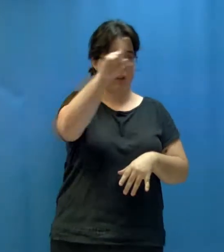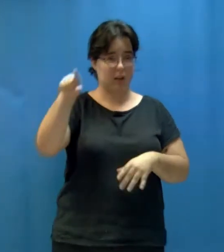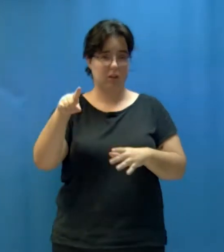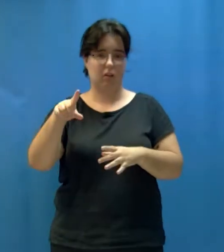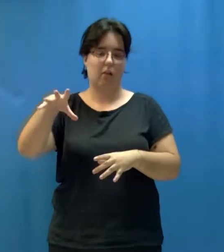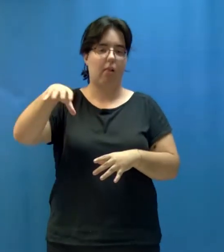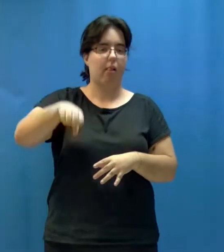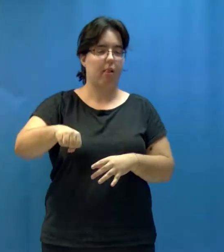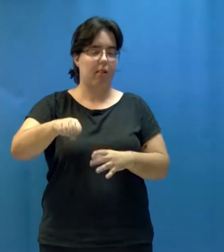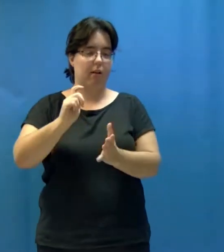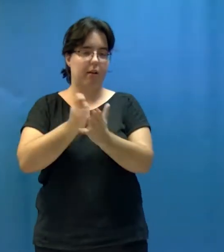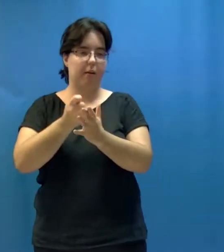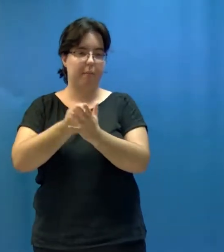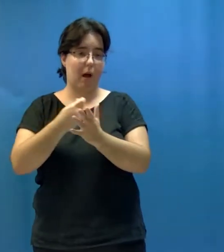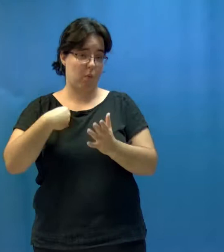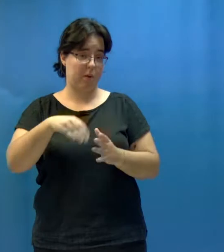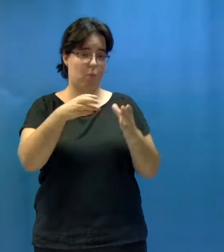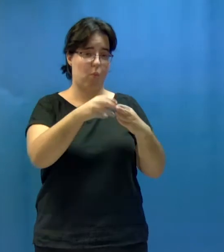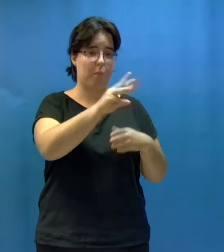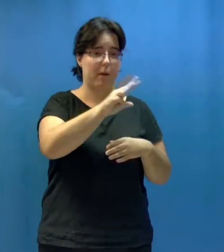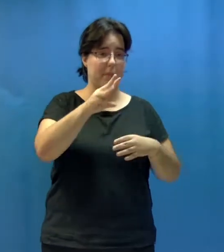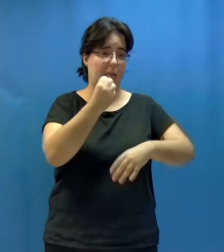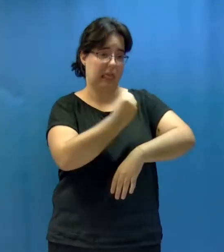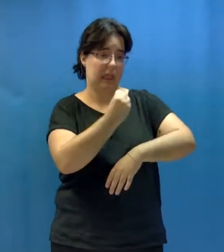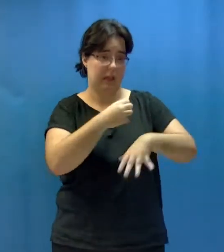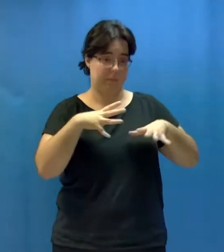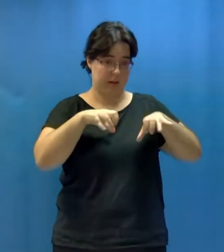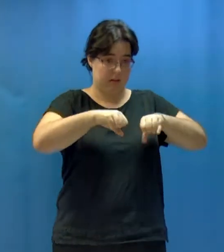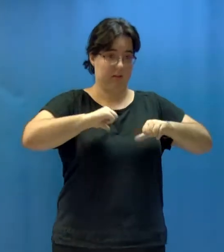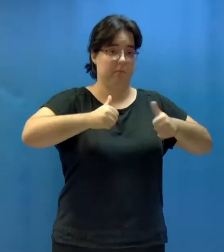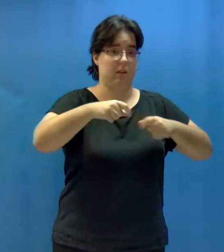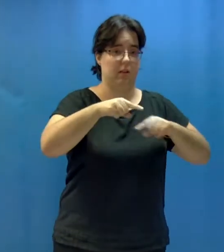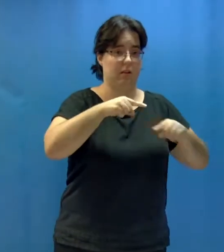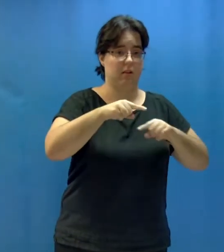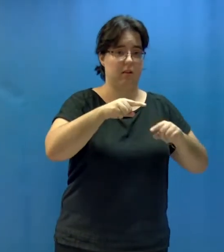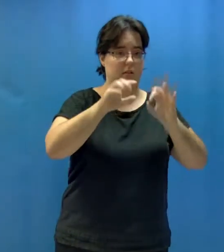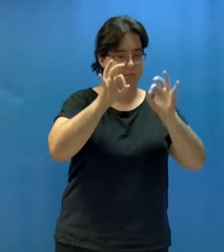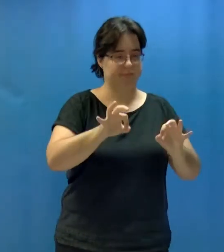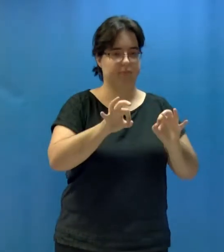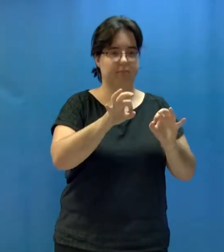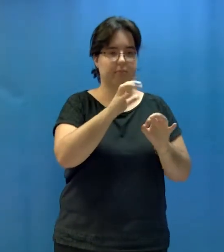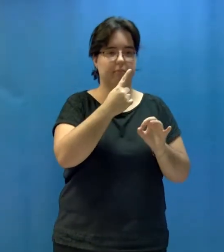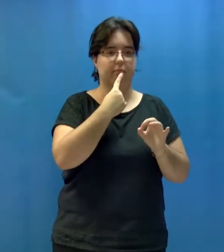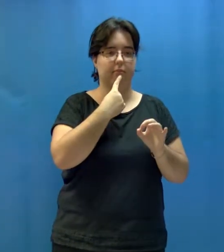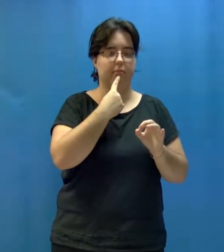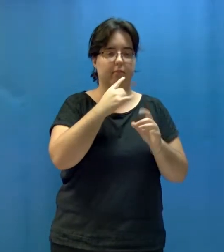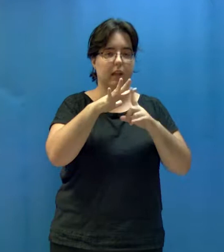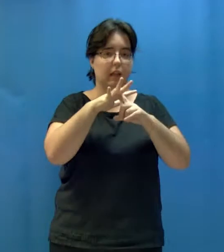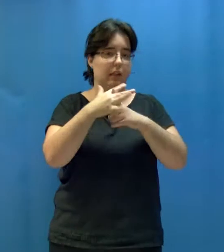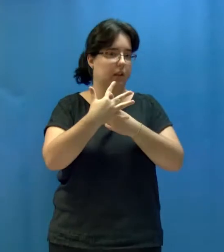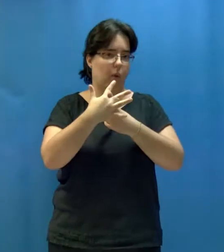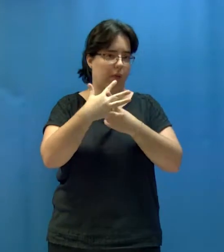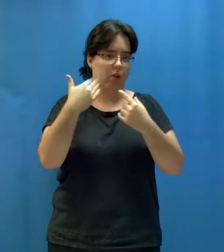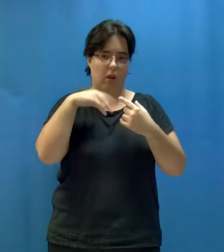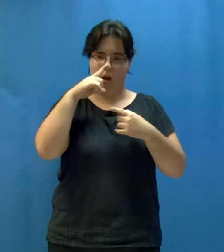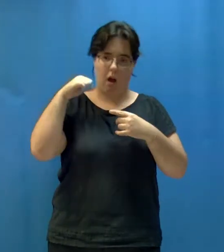gobierno del Partido Popular, en diciembre, nada más tomar posesión, estableció para resolver una situación enquistada en todos los ayuntamientos